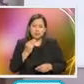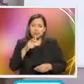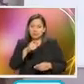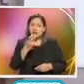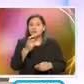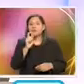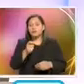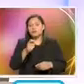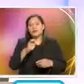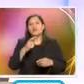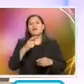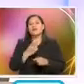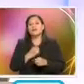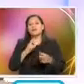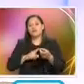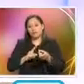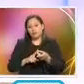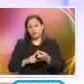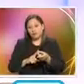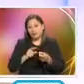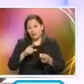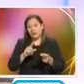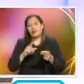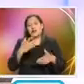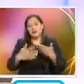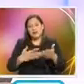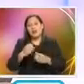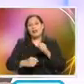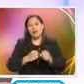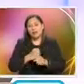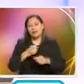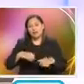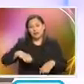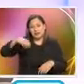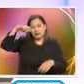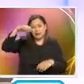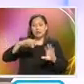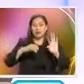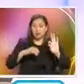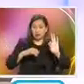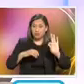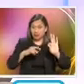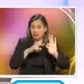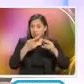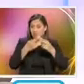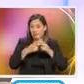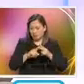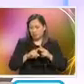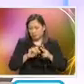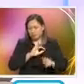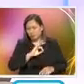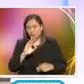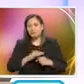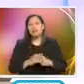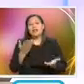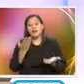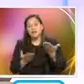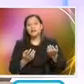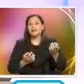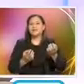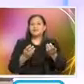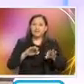presenta fundamentalmente relacionado con el paso de los años, a partir de los 40 años de edad. Y dependiendo de la